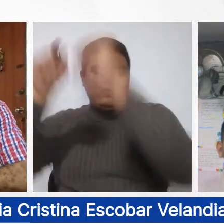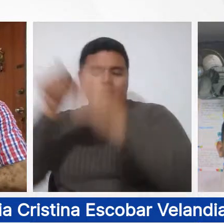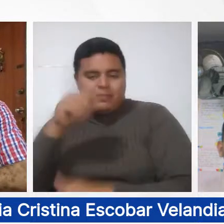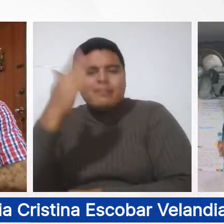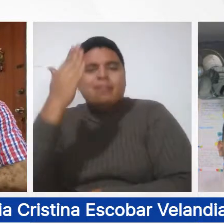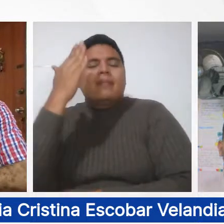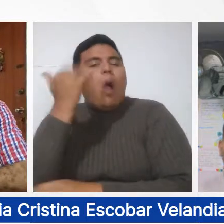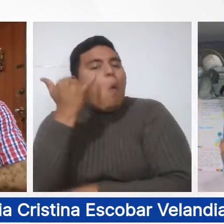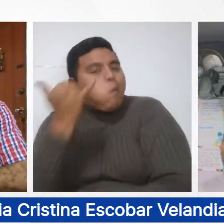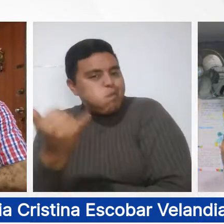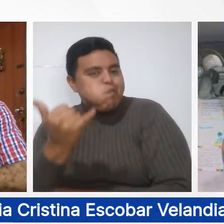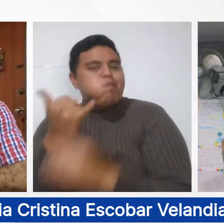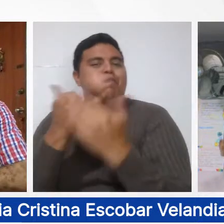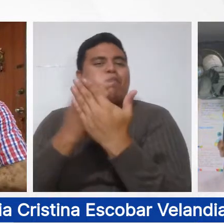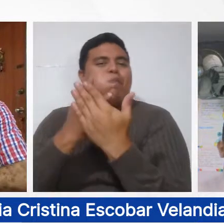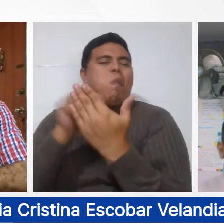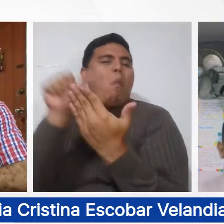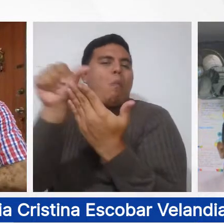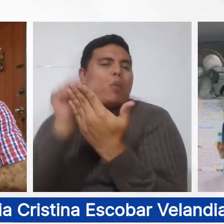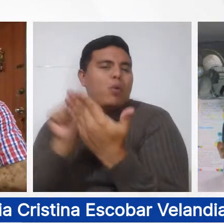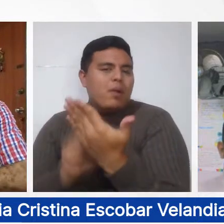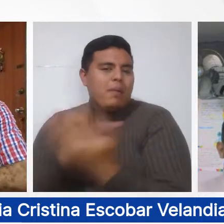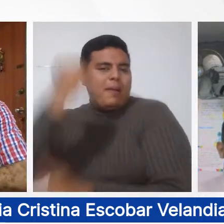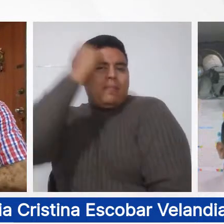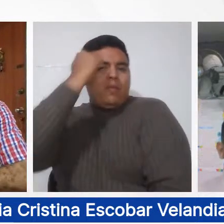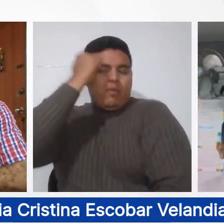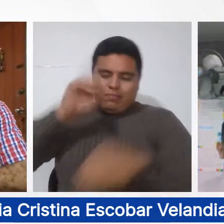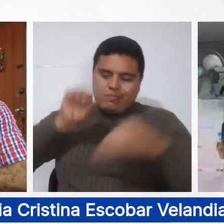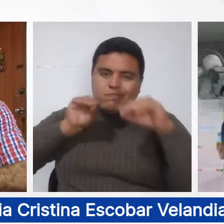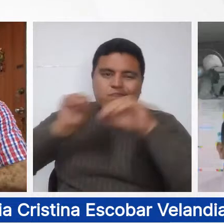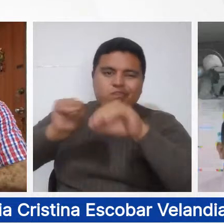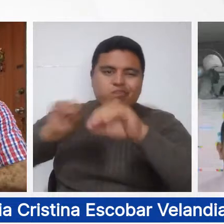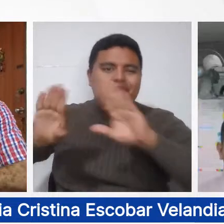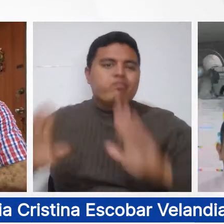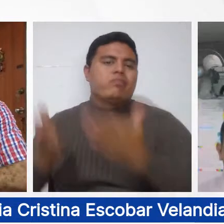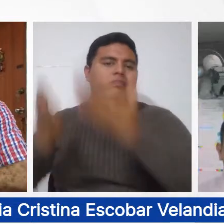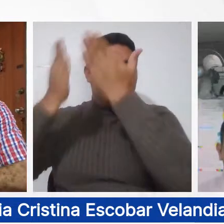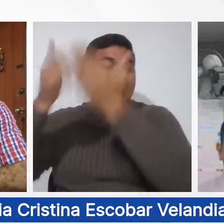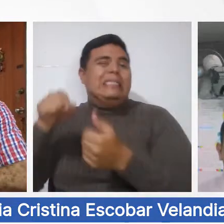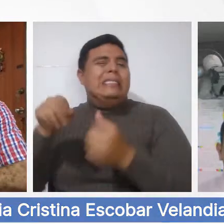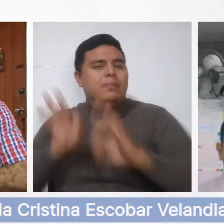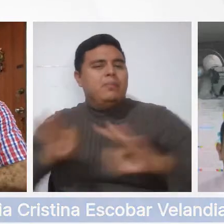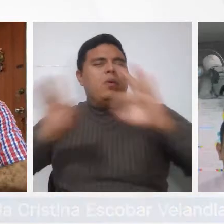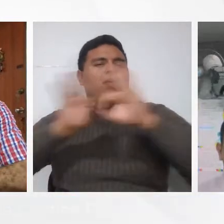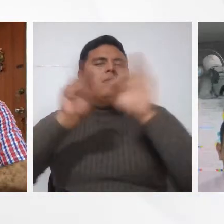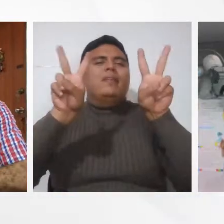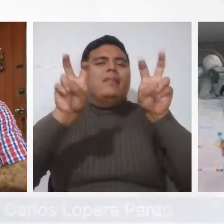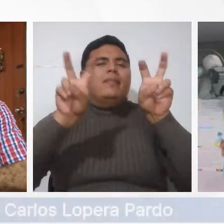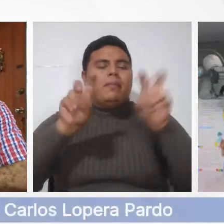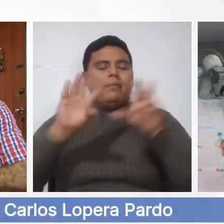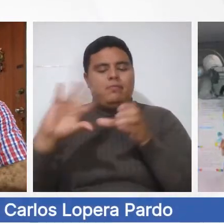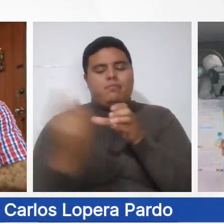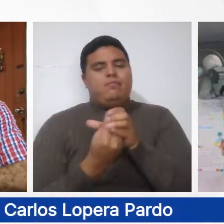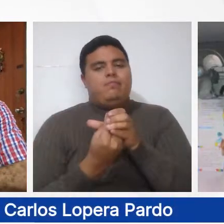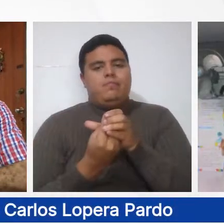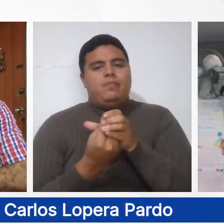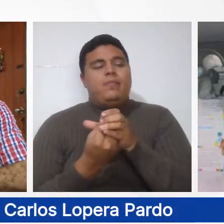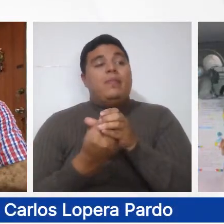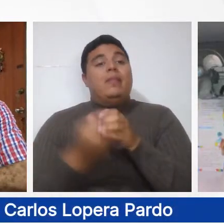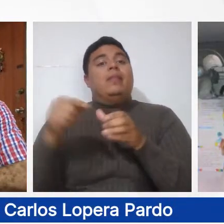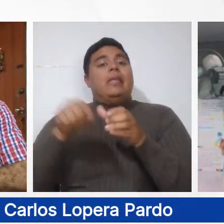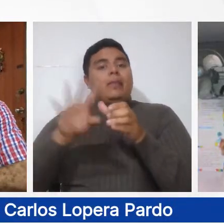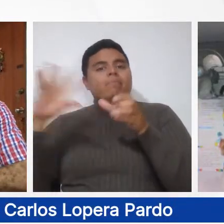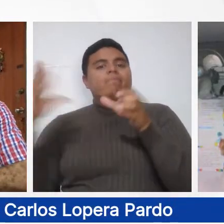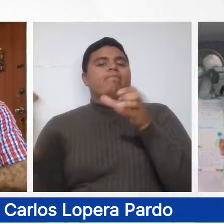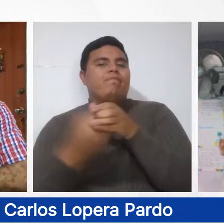su programa de formación de maestros, tiene un componente muy importante en lo que tiene que ver con los procesos de inclusión. Desde las fortalezas que